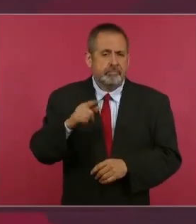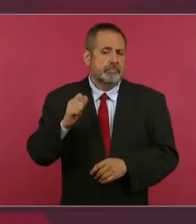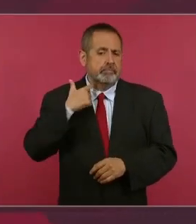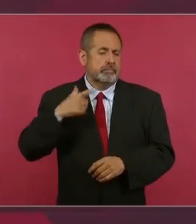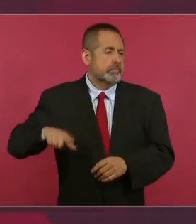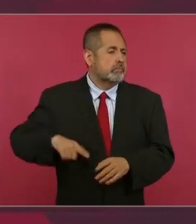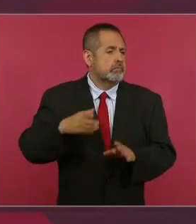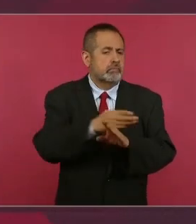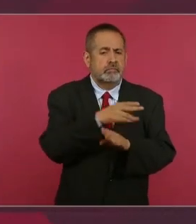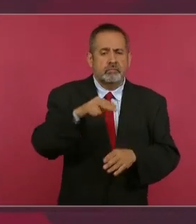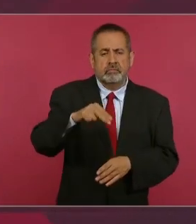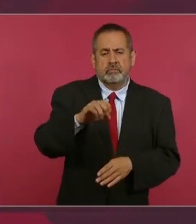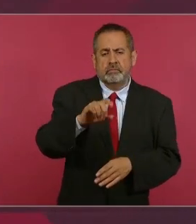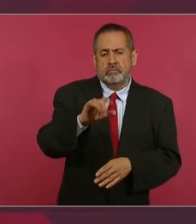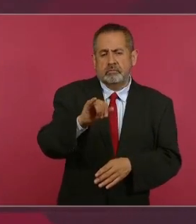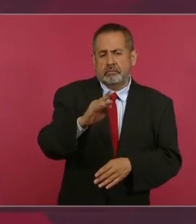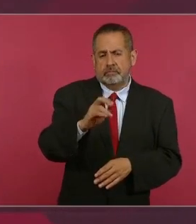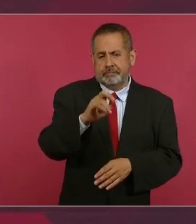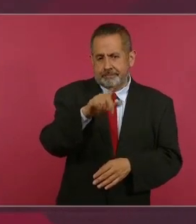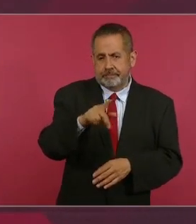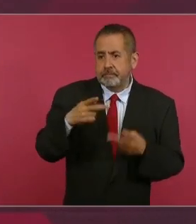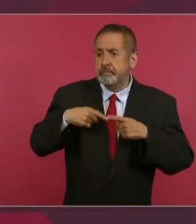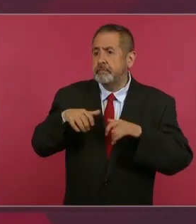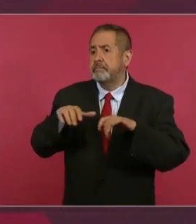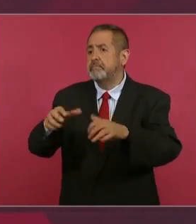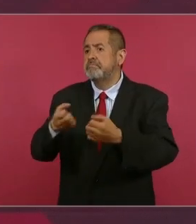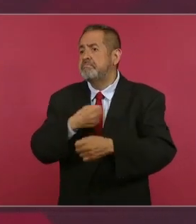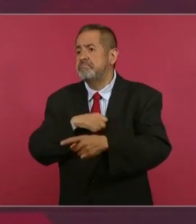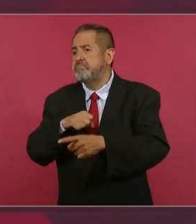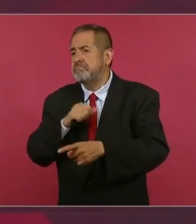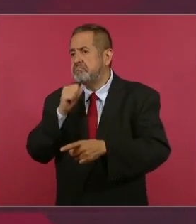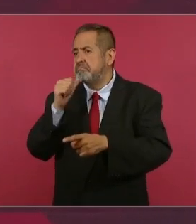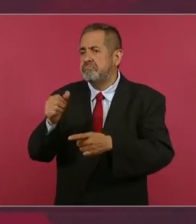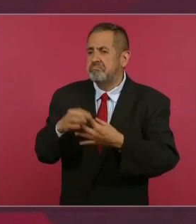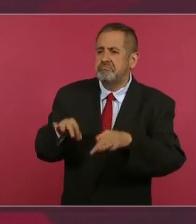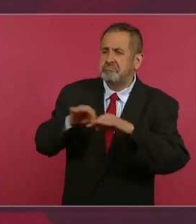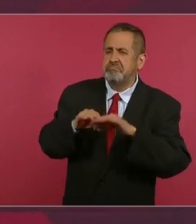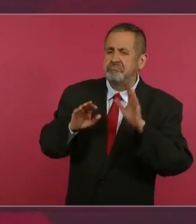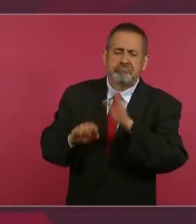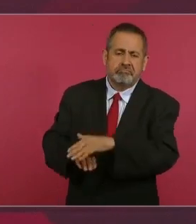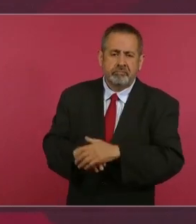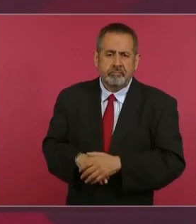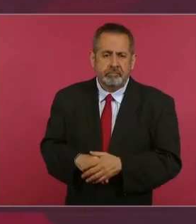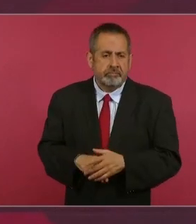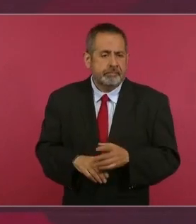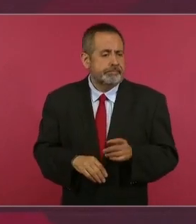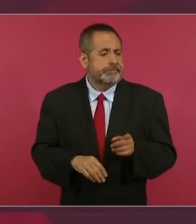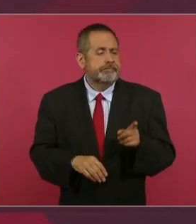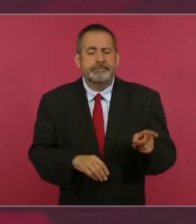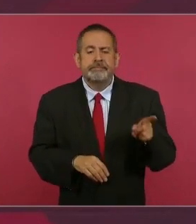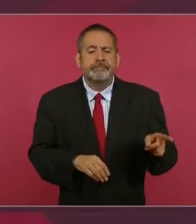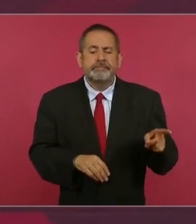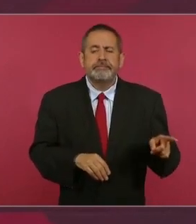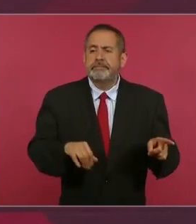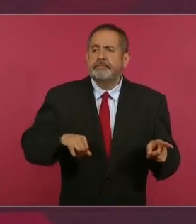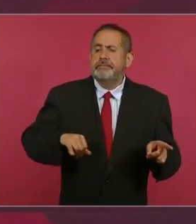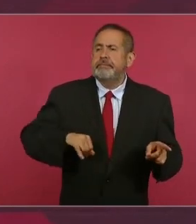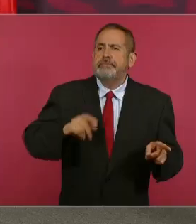neoliberales, neoporfiristas. La salud del pueblo les interesaba